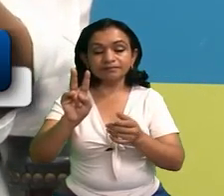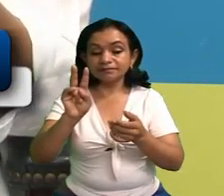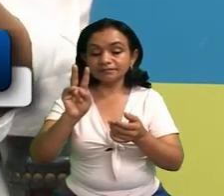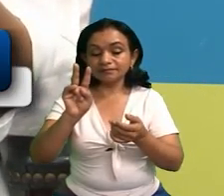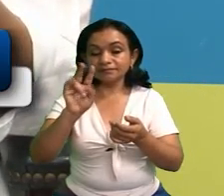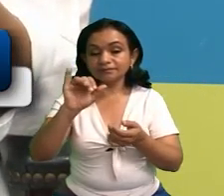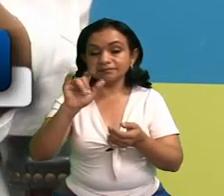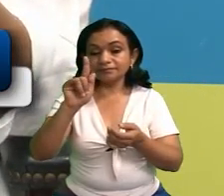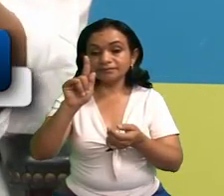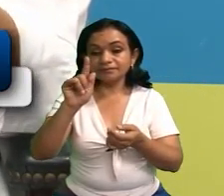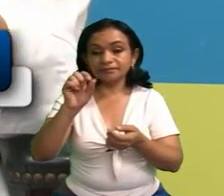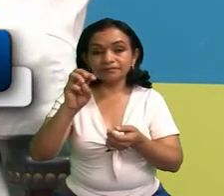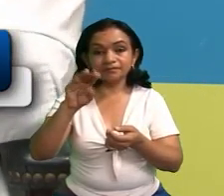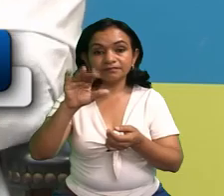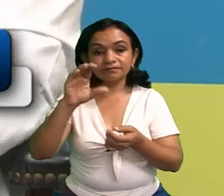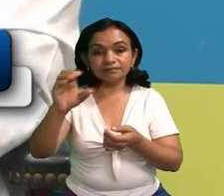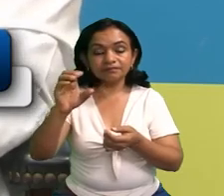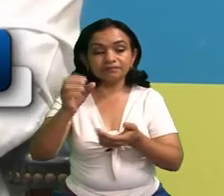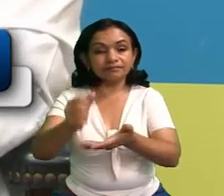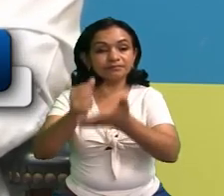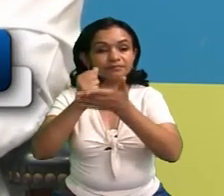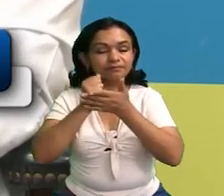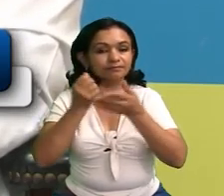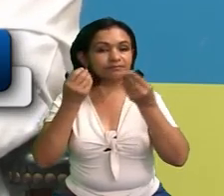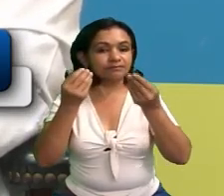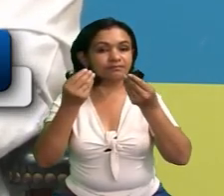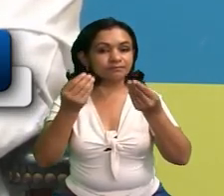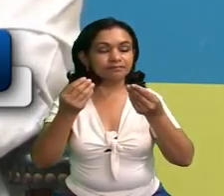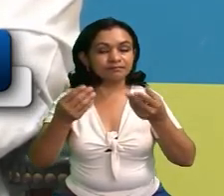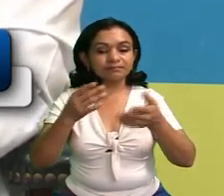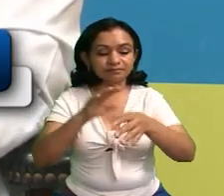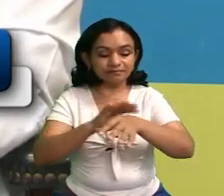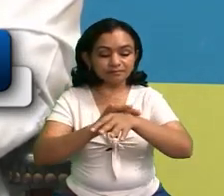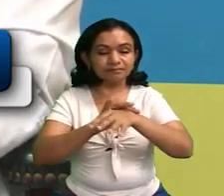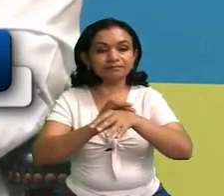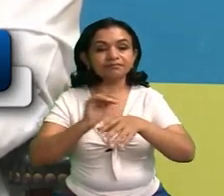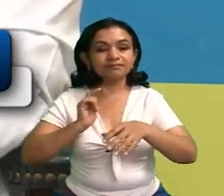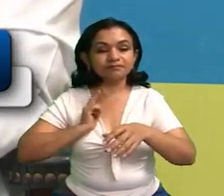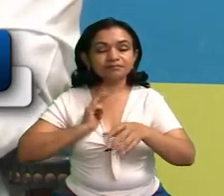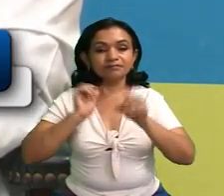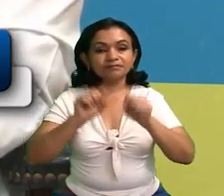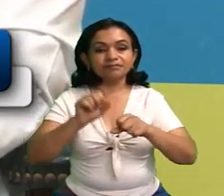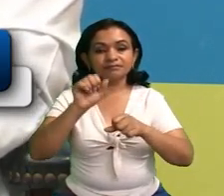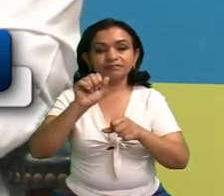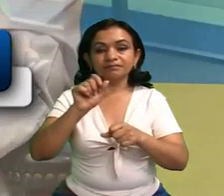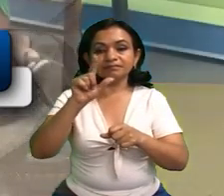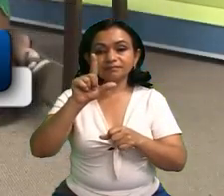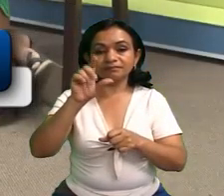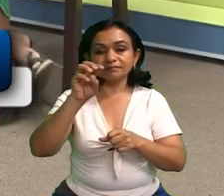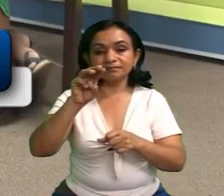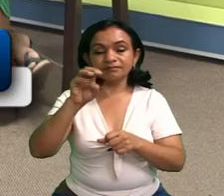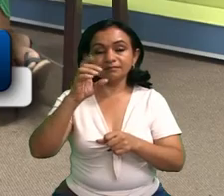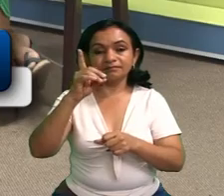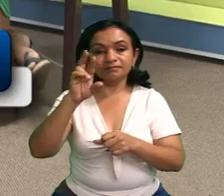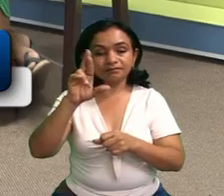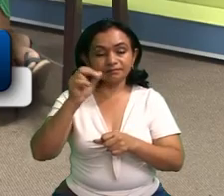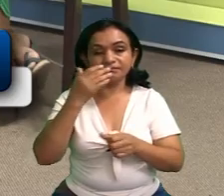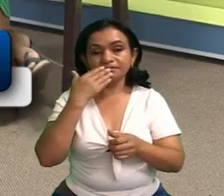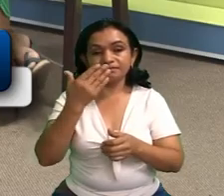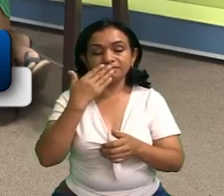lo adherimos a nuestra dieta, nos van a ayudar mucho a la calidad de piel que podamos tener. ¿La almendra también? La almendra, claro, por supuesto.